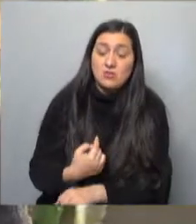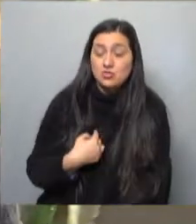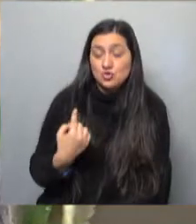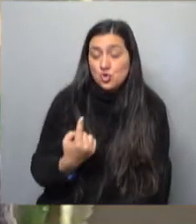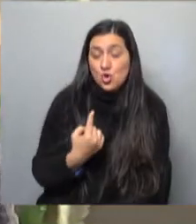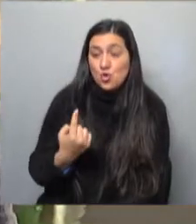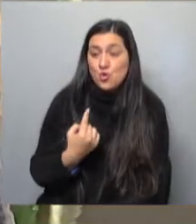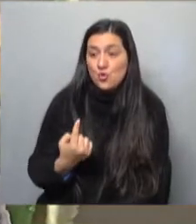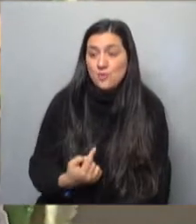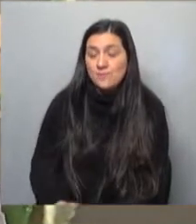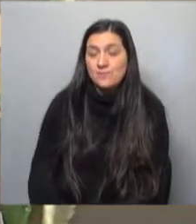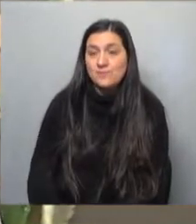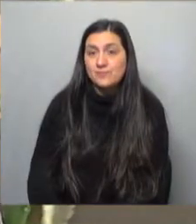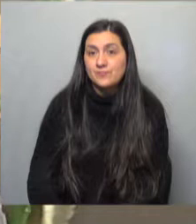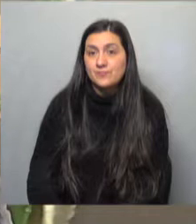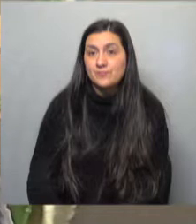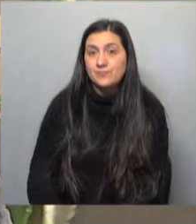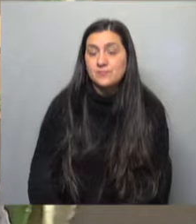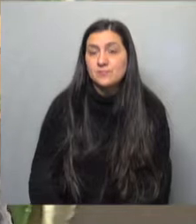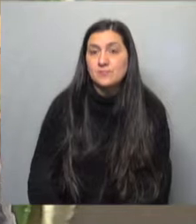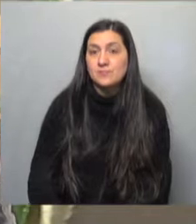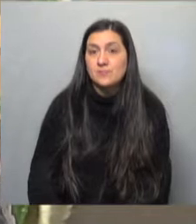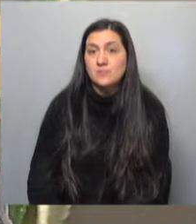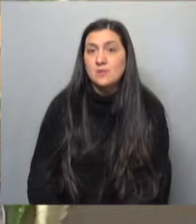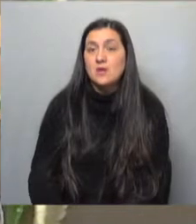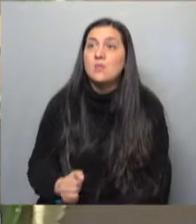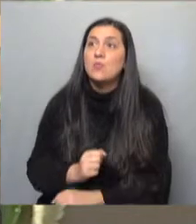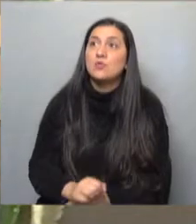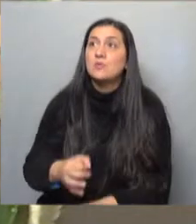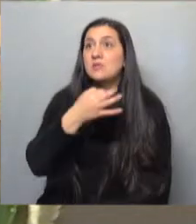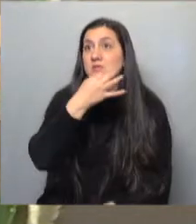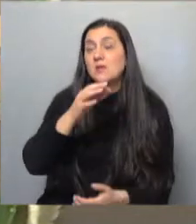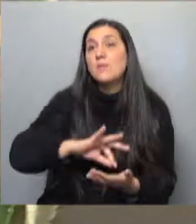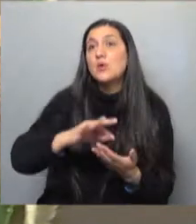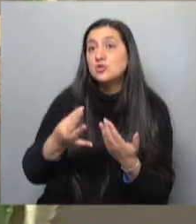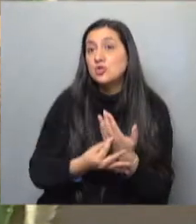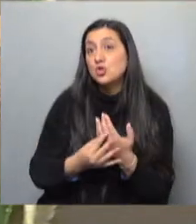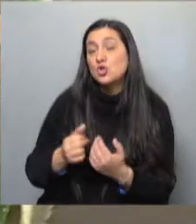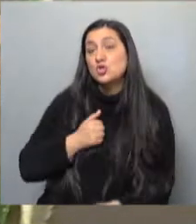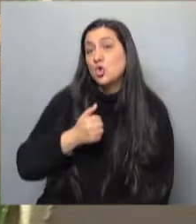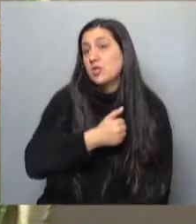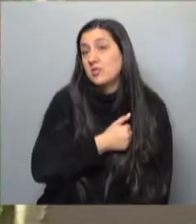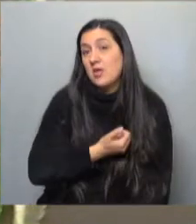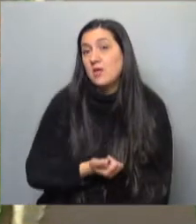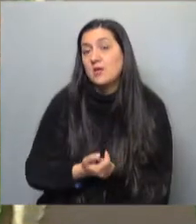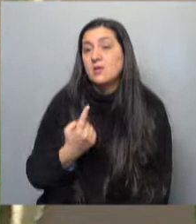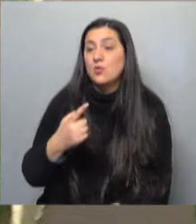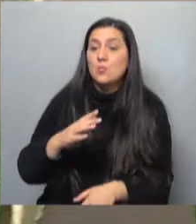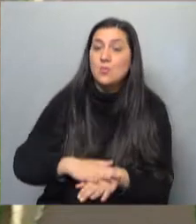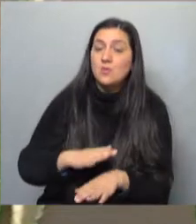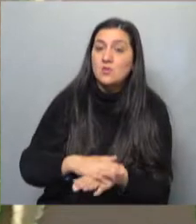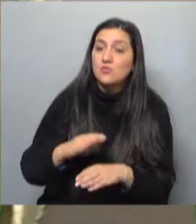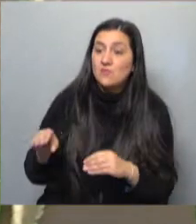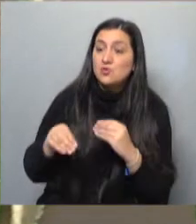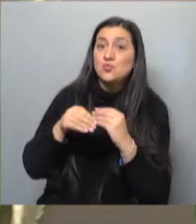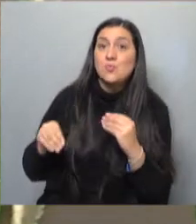solo. Y bueno, era lo que sí podríamos llamar proyecto solista. Y en un momento se fueron